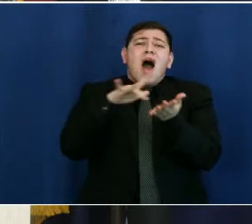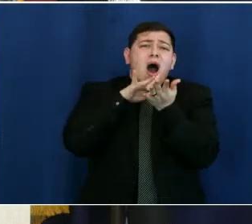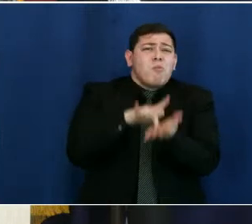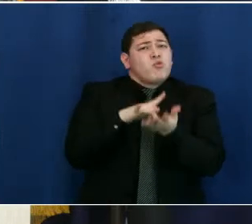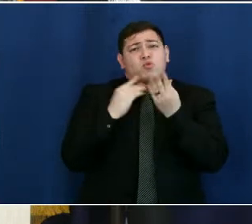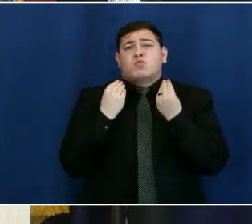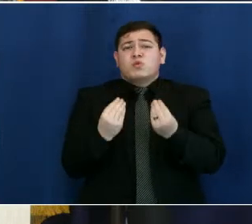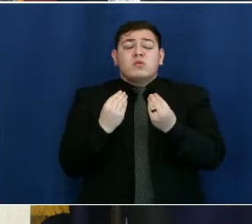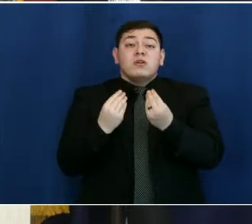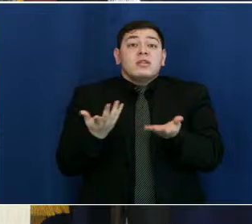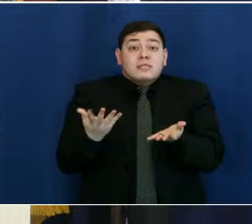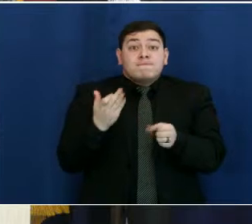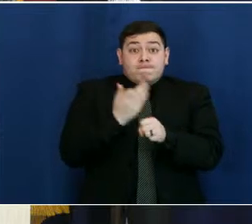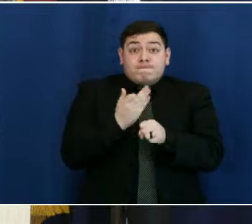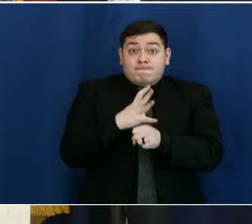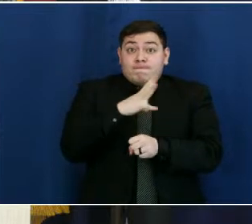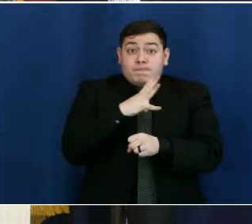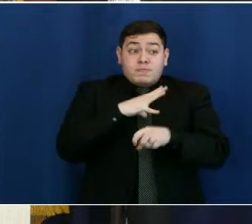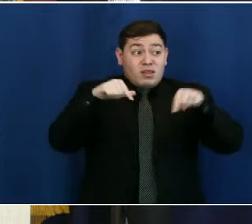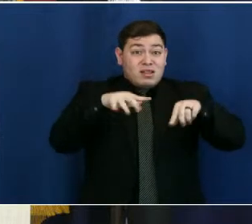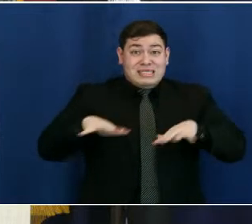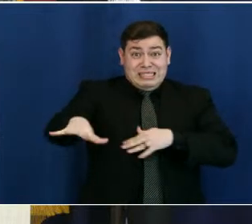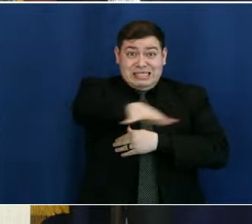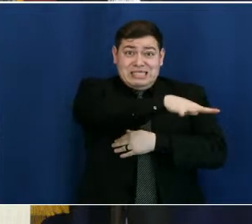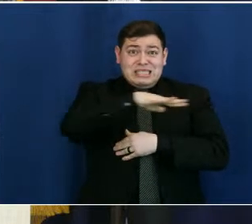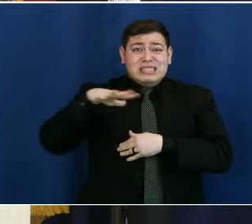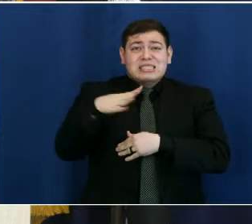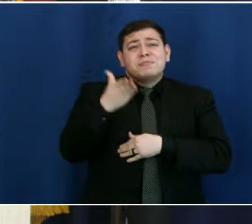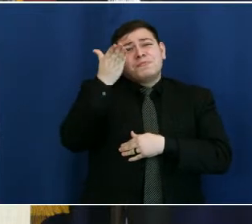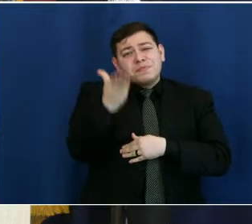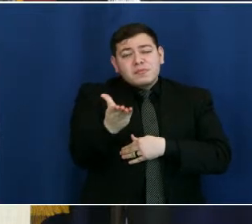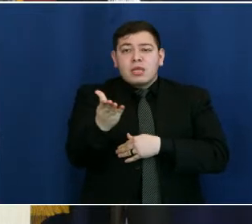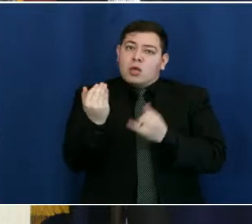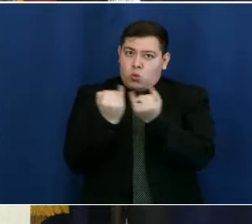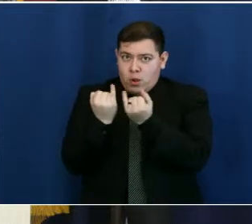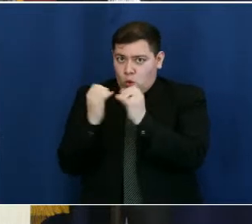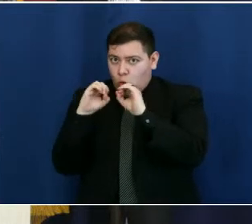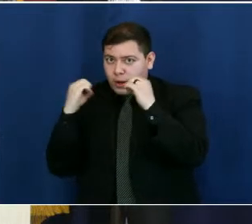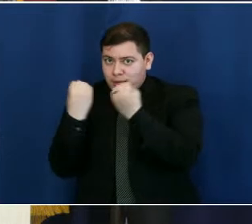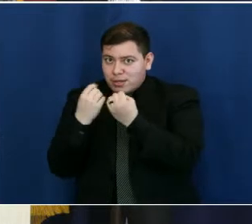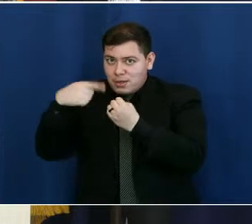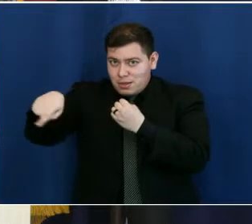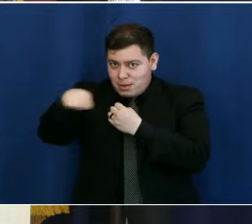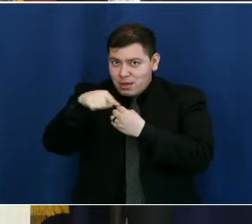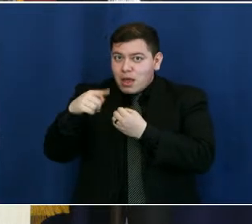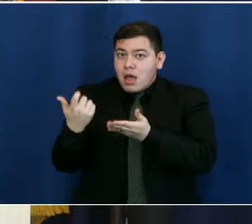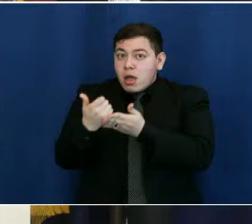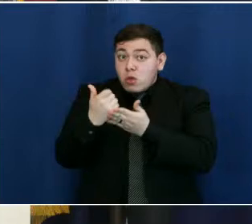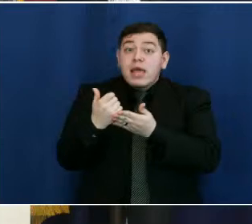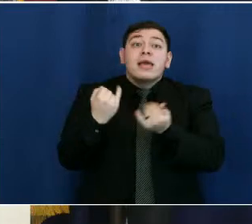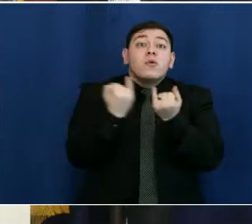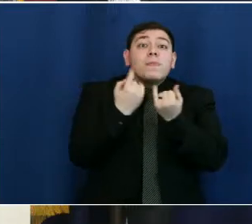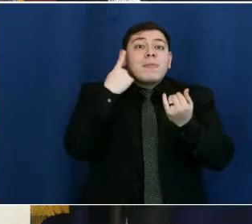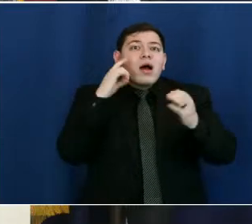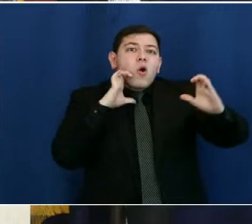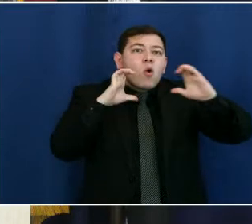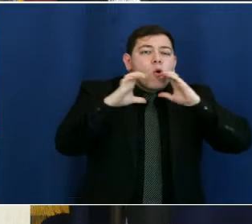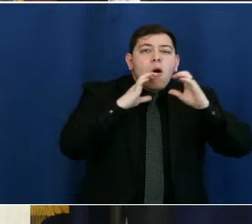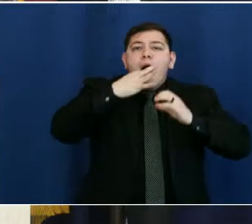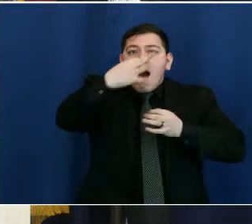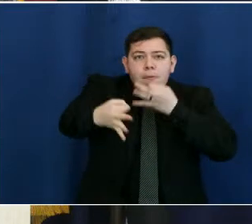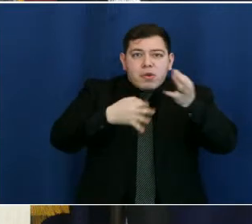Hoy les pedimos a todos ustedes, los miembros de nuestra comunidad, a nuestras organizaciones comunitarias y a los medios de comunicación para que nos ayuden en